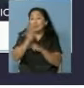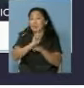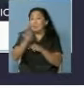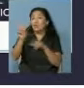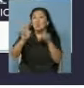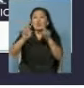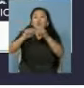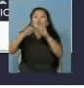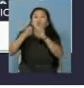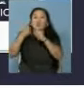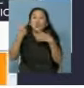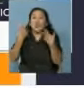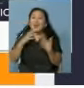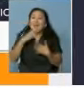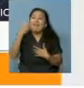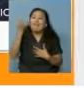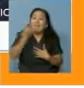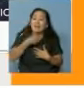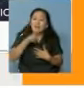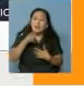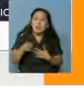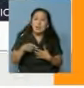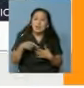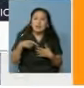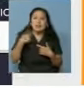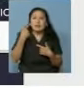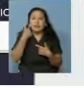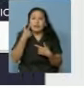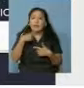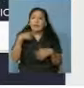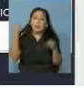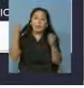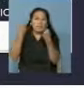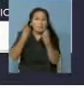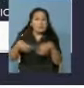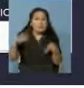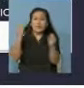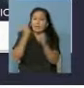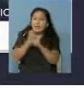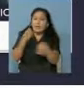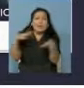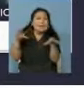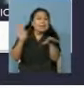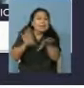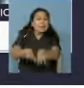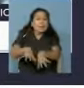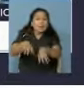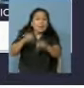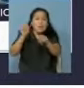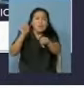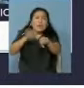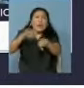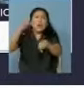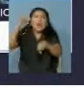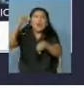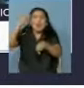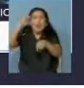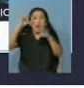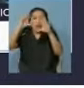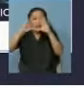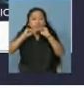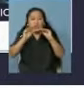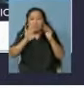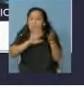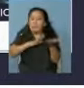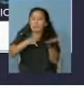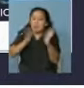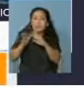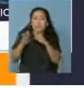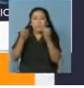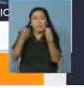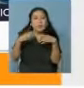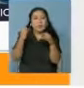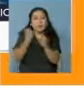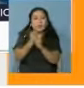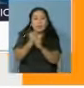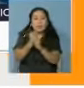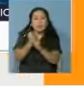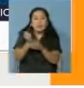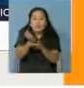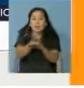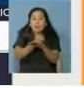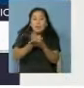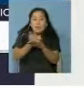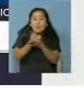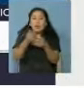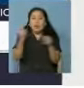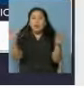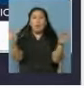arriba. Así que bueno, la verdad que empezamos a trabajar desde el primer momento de las 10 de la noche, 10 y media de la noche, esperando siempre